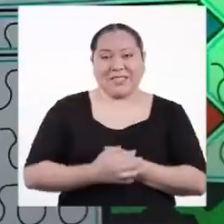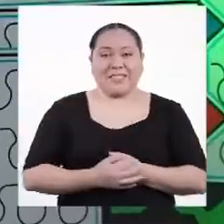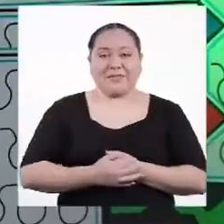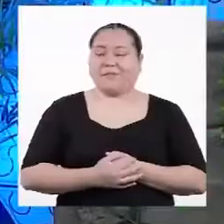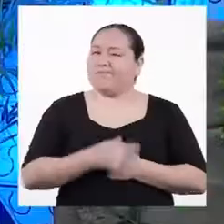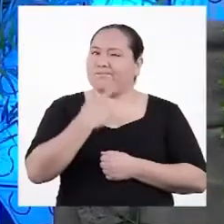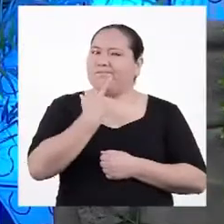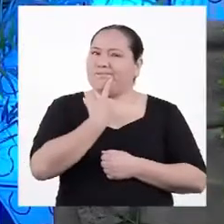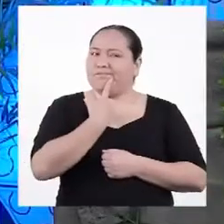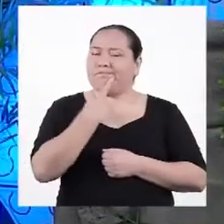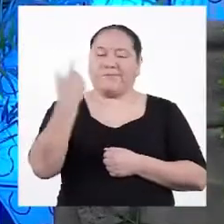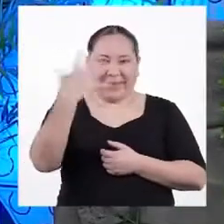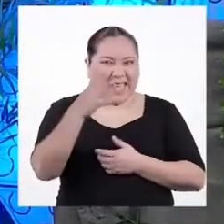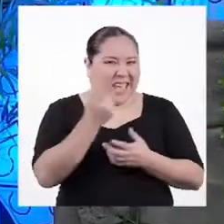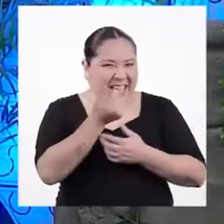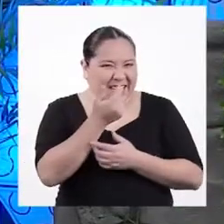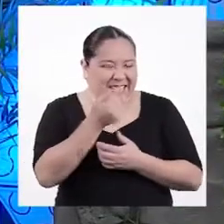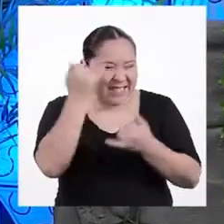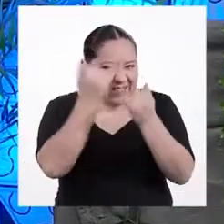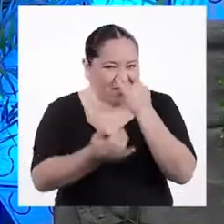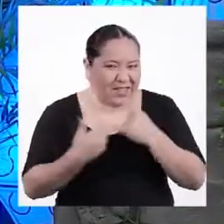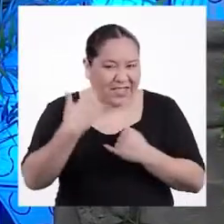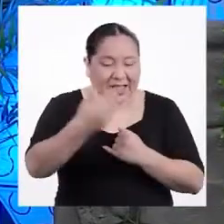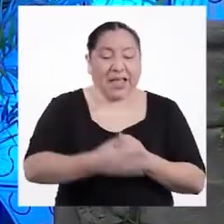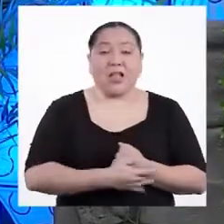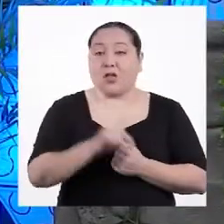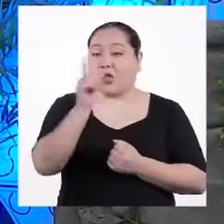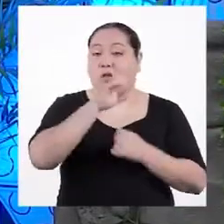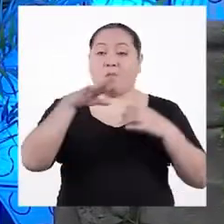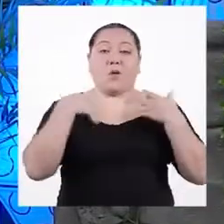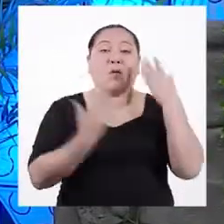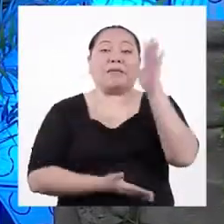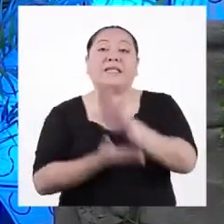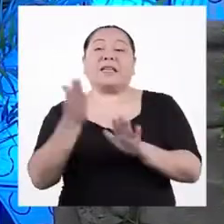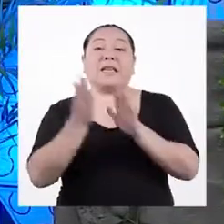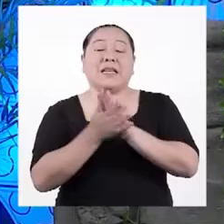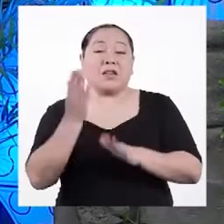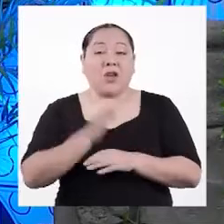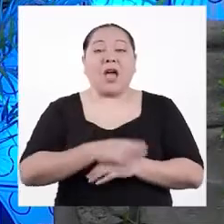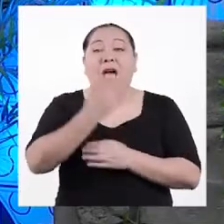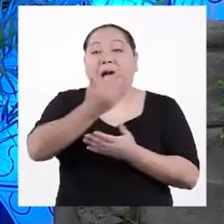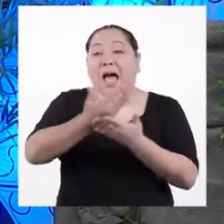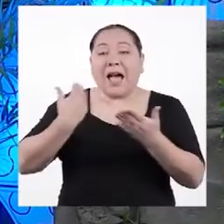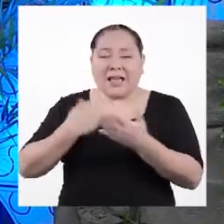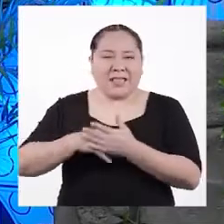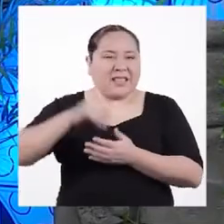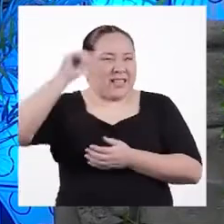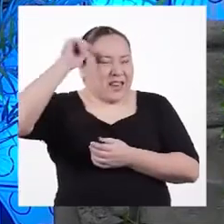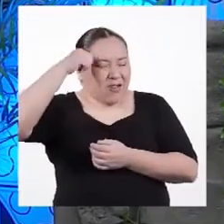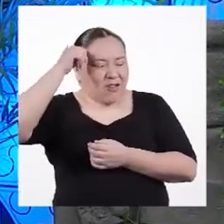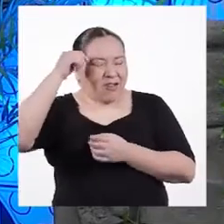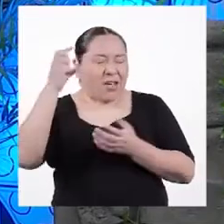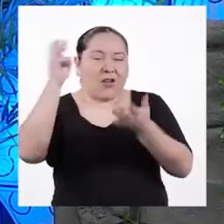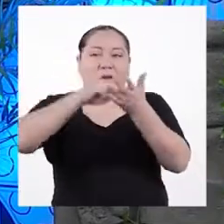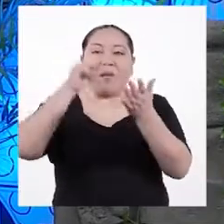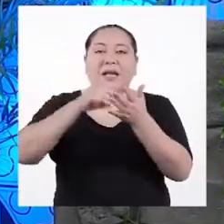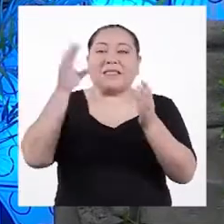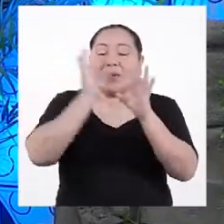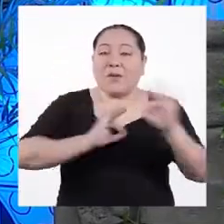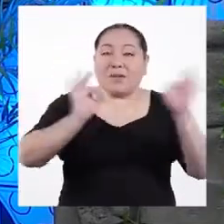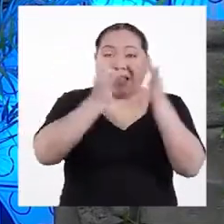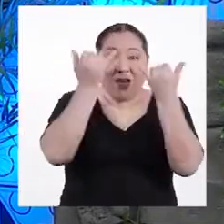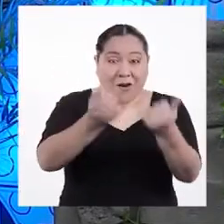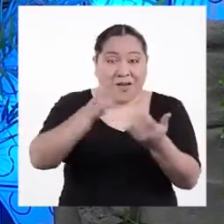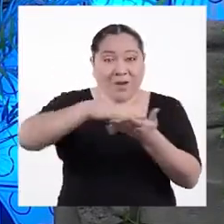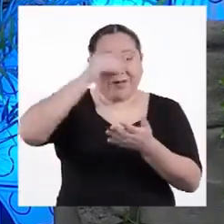día. Y ya casi estamos al final, pero no podemos irnos sin hacer un brevísimo repaso de lo más